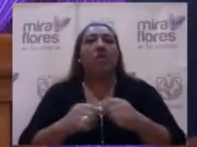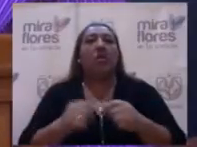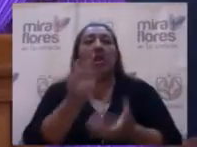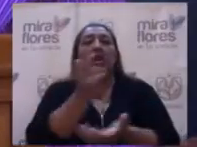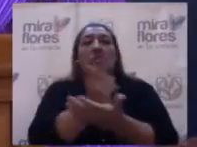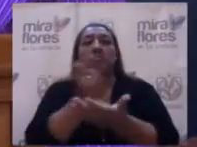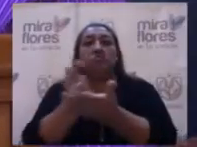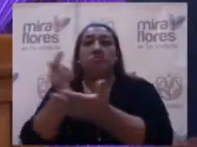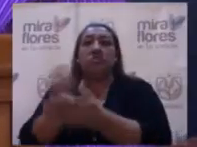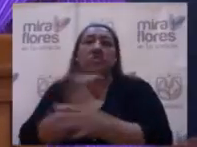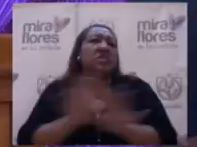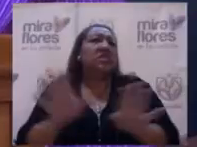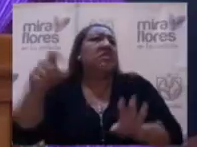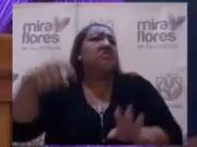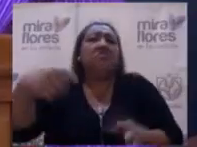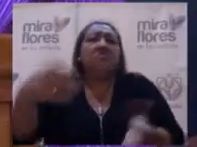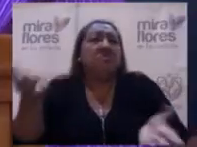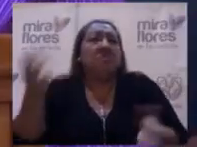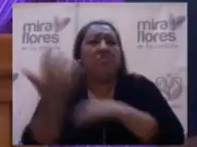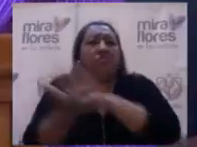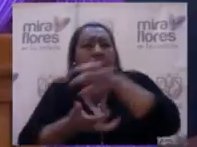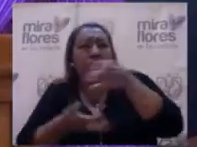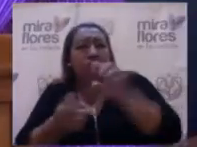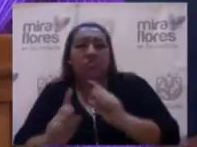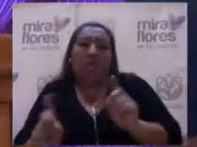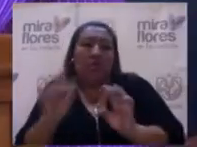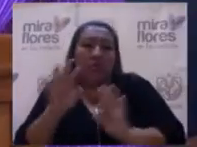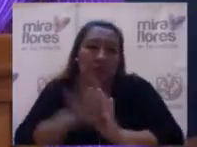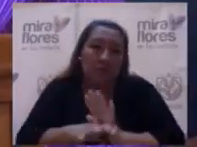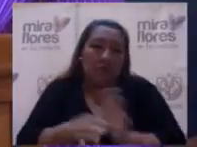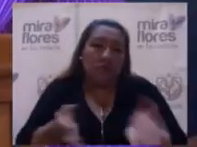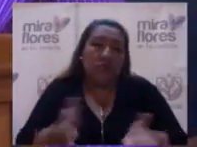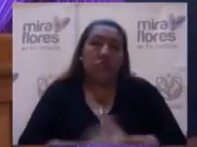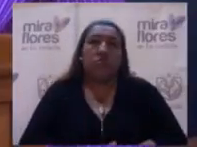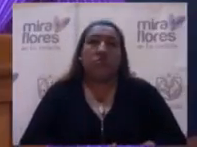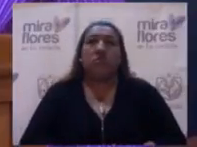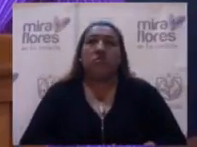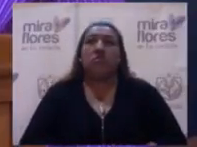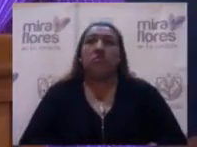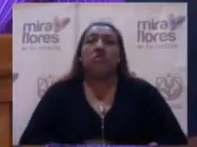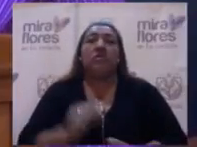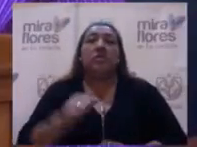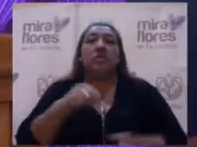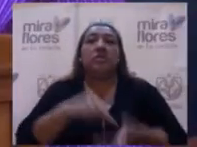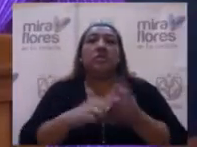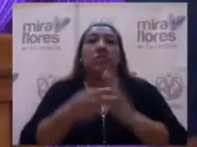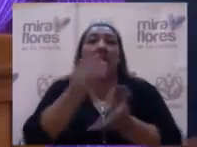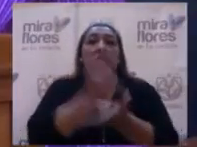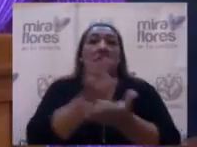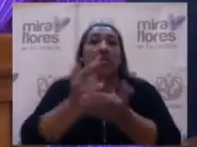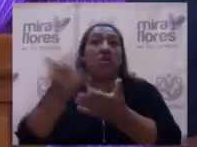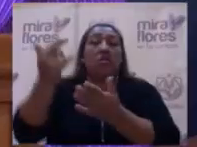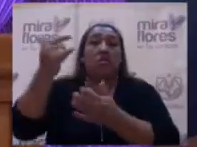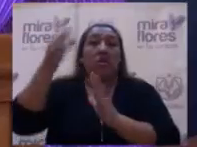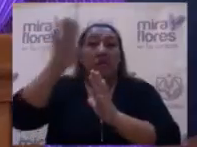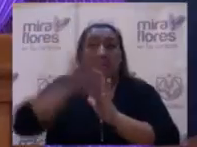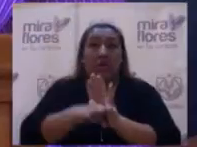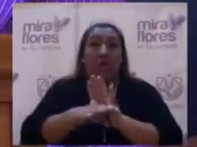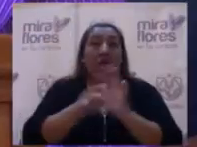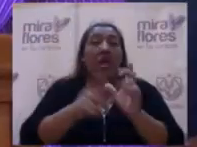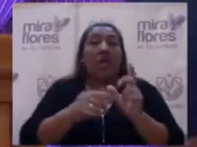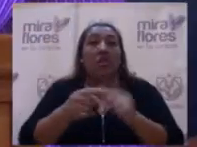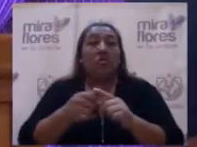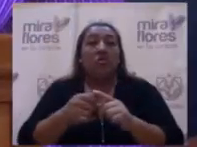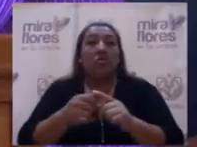sin necesidad de que se eliminen estacionamientos. Si se eliminan estacionamientos es